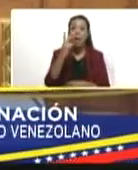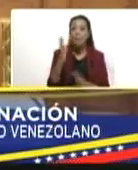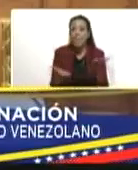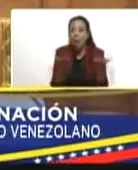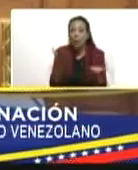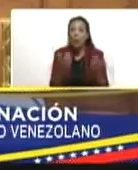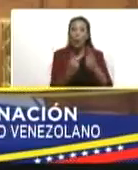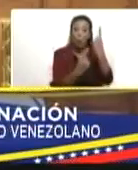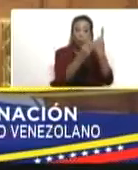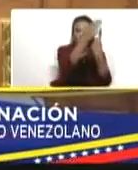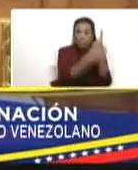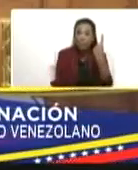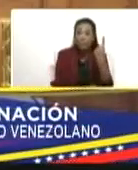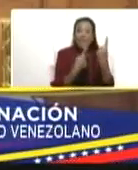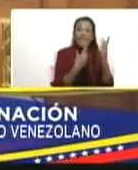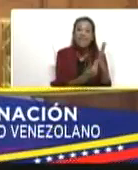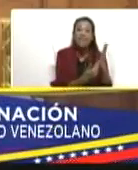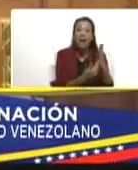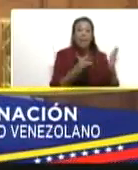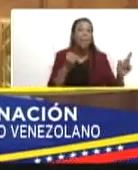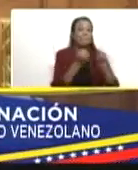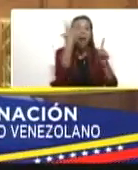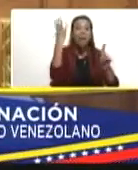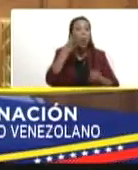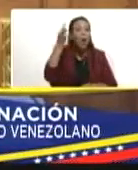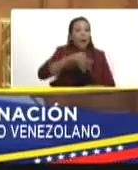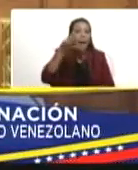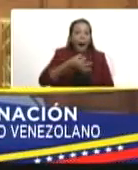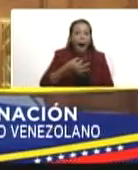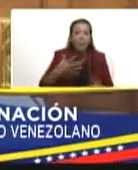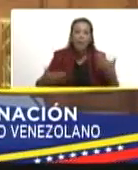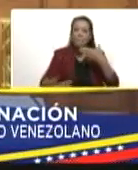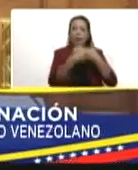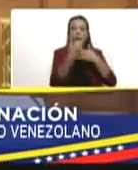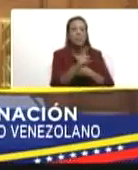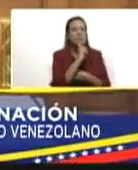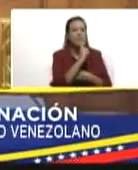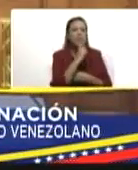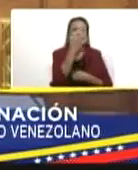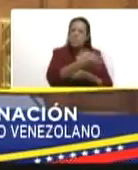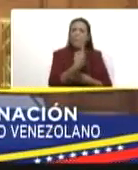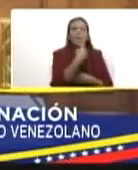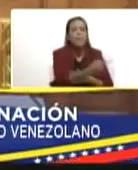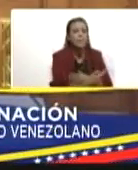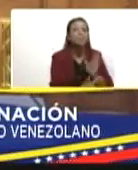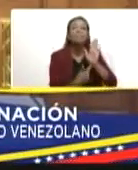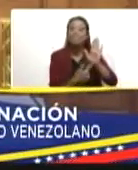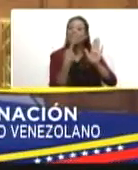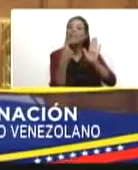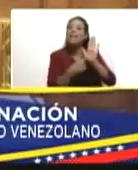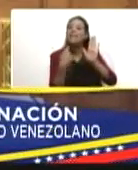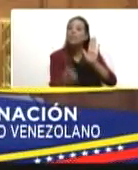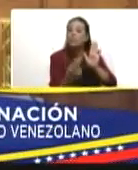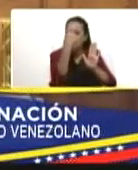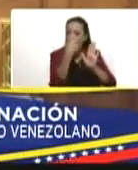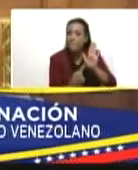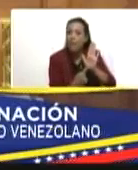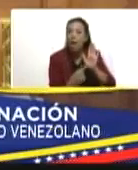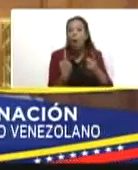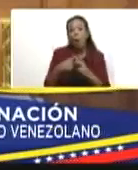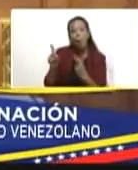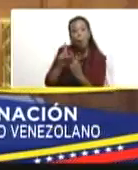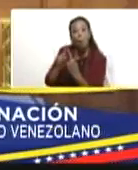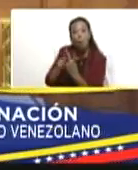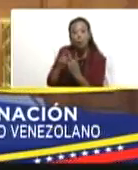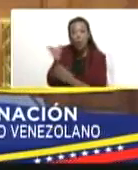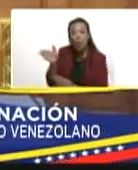uno que dé cuenta del impacto Real del bloqueo criminal siempre hay que tenerlo presente y otro